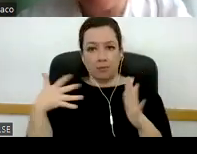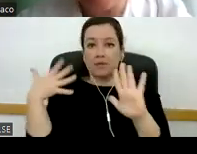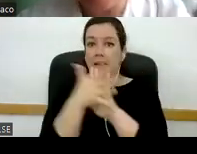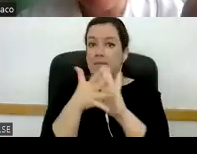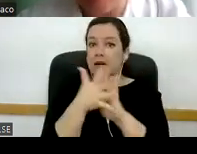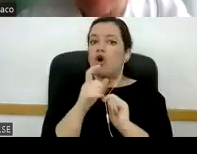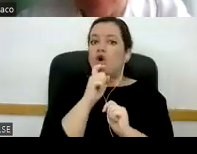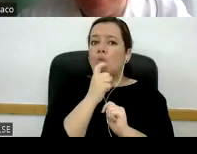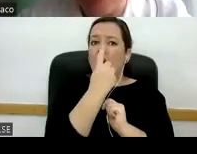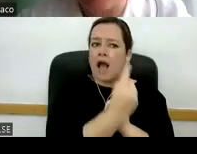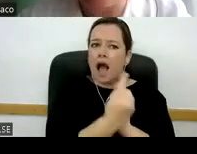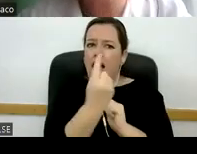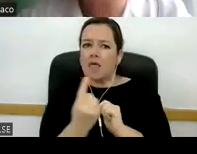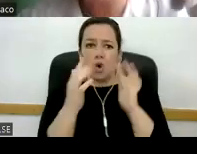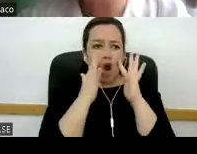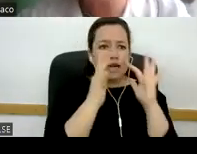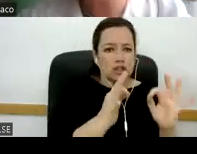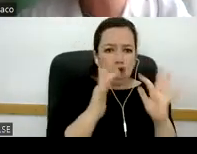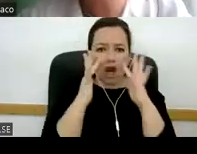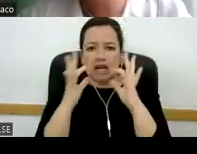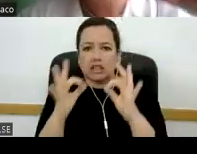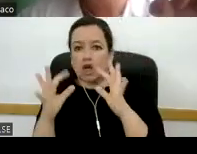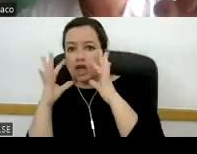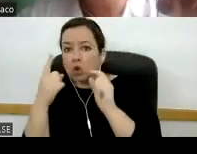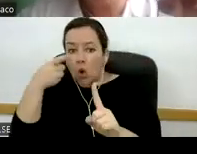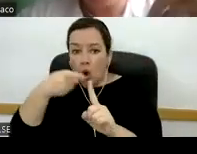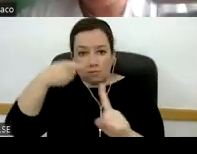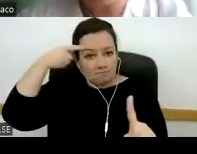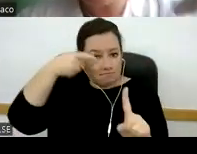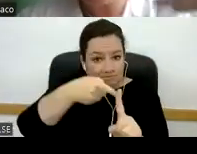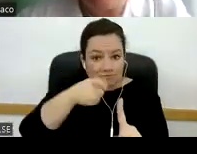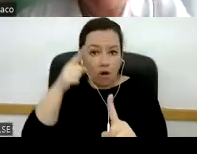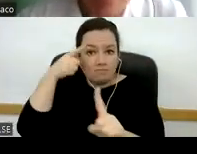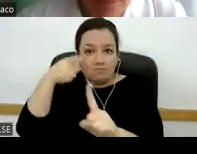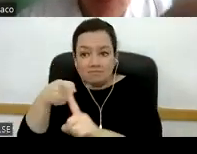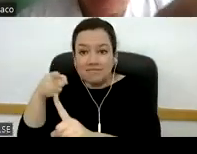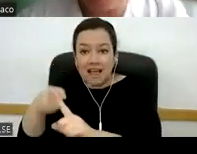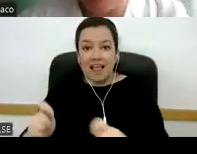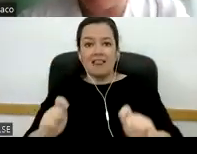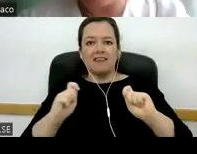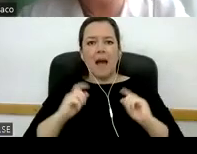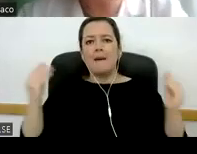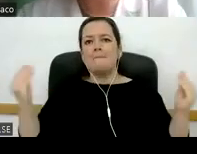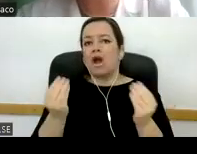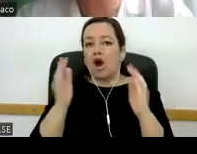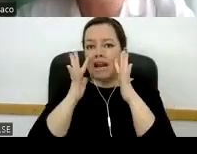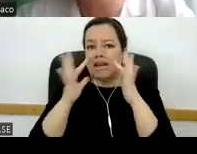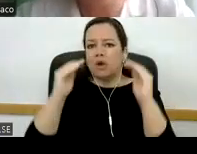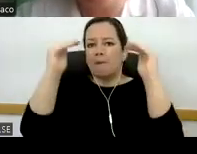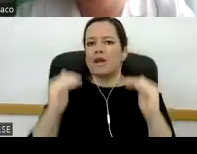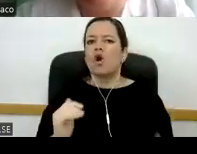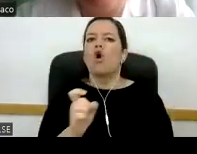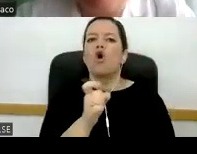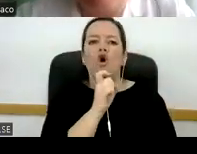factor de riesgo cardiovascular en concreto, qué mejoría o qué disminución del riesgo cardiovascular